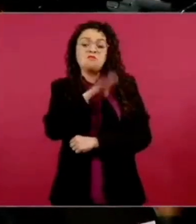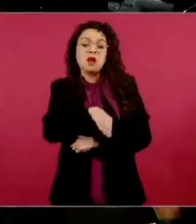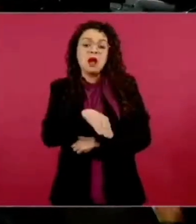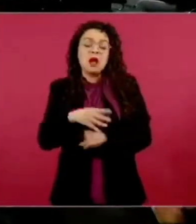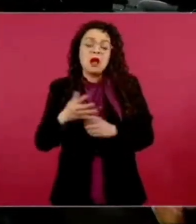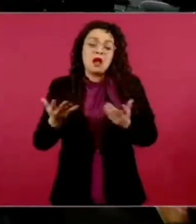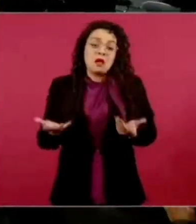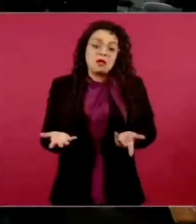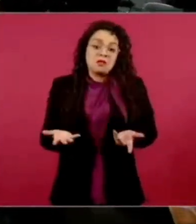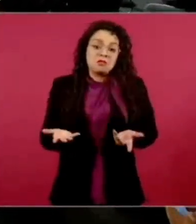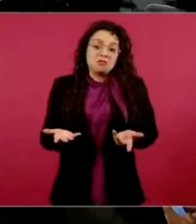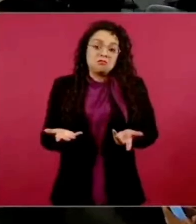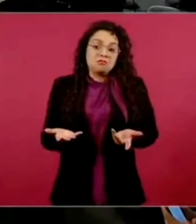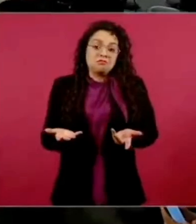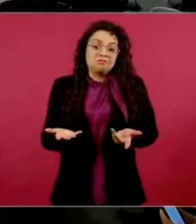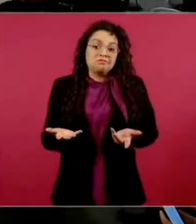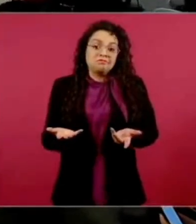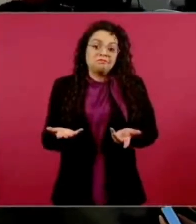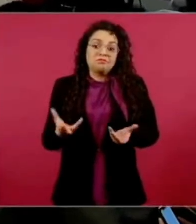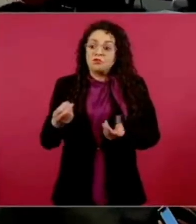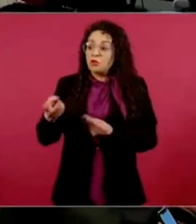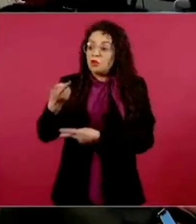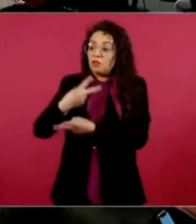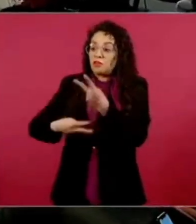no tiene buena fortuna.